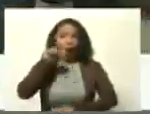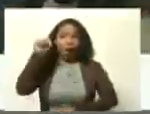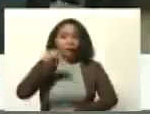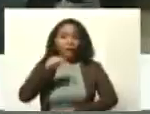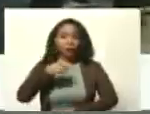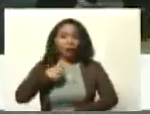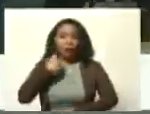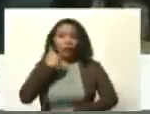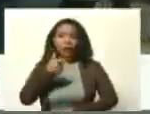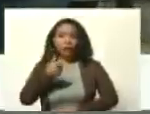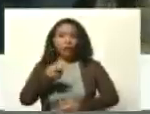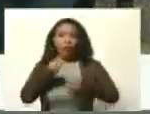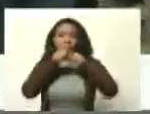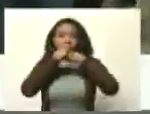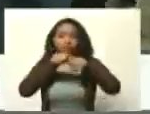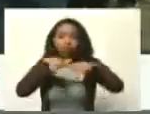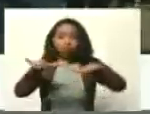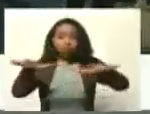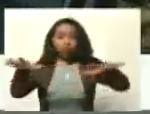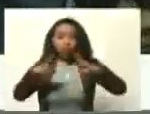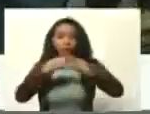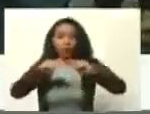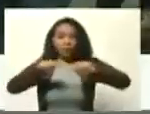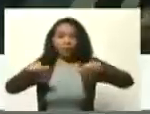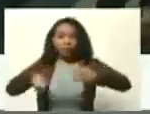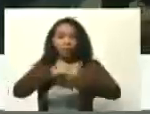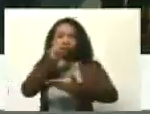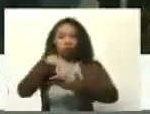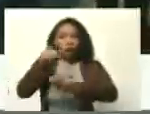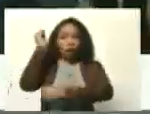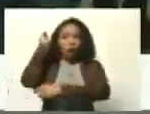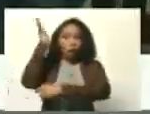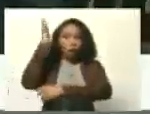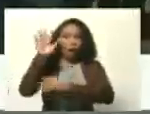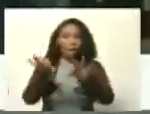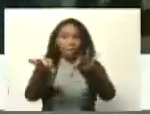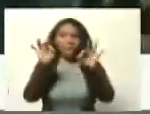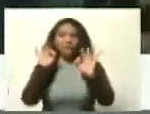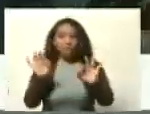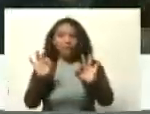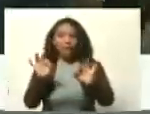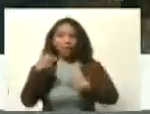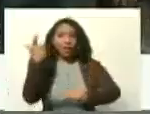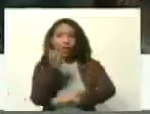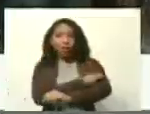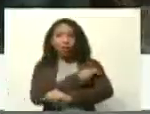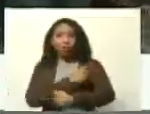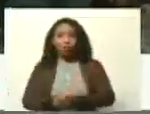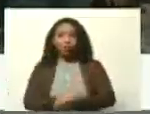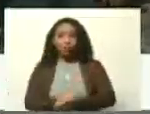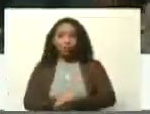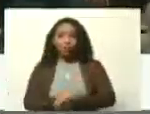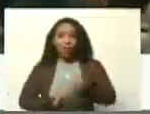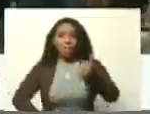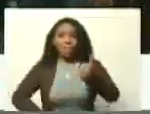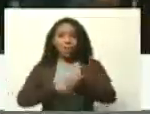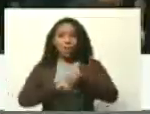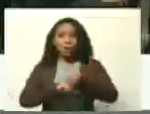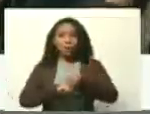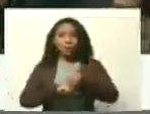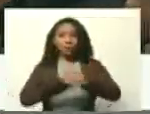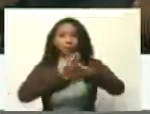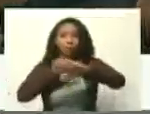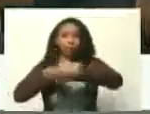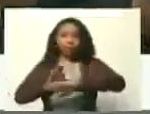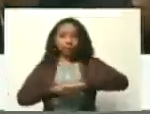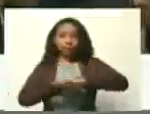he dicho, desplegados en todo el territorio nacional en una jornada especial de vacunación y de refuerzo. El llamado